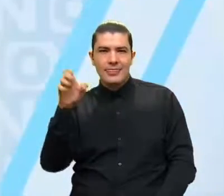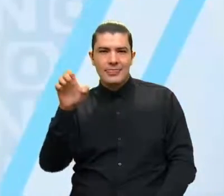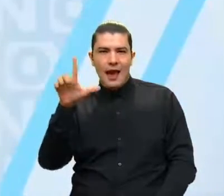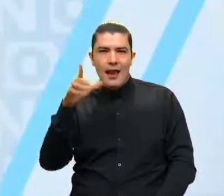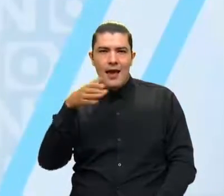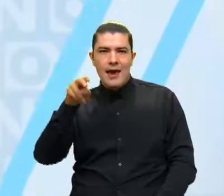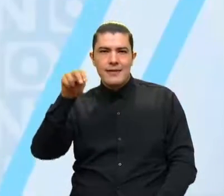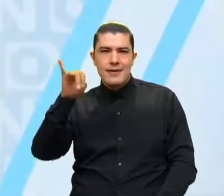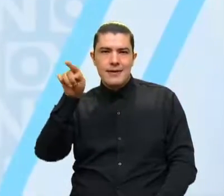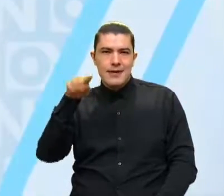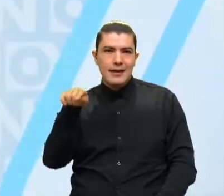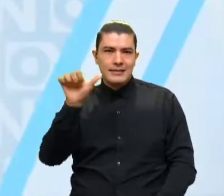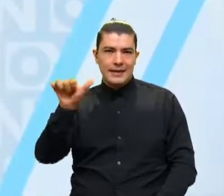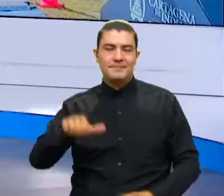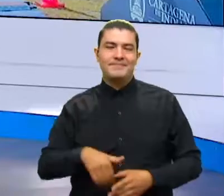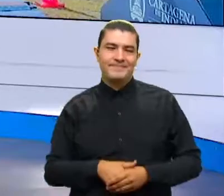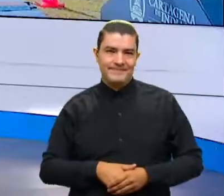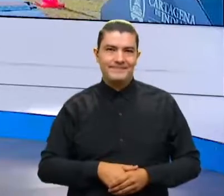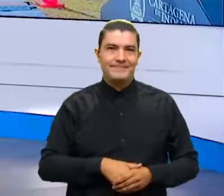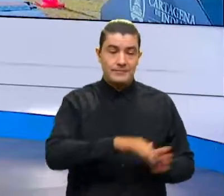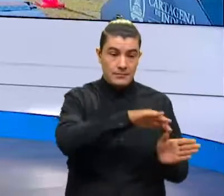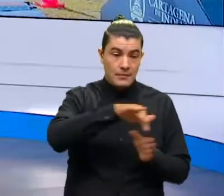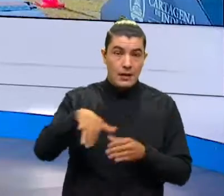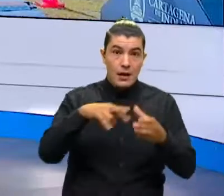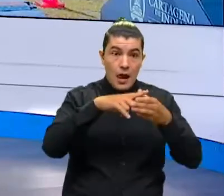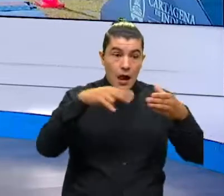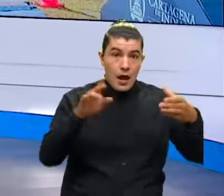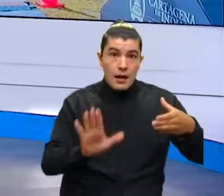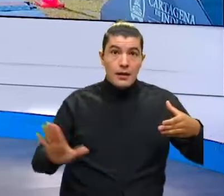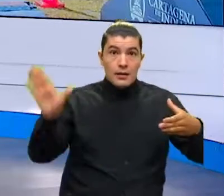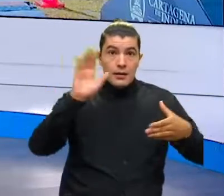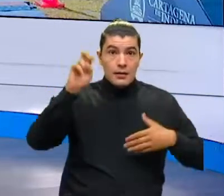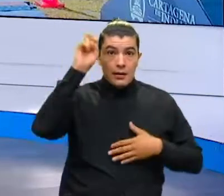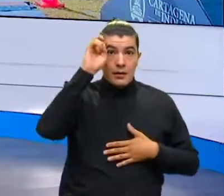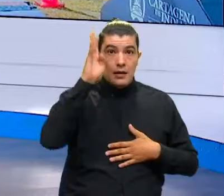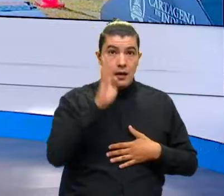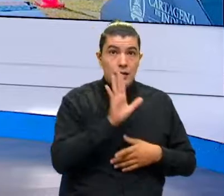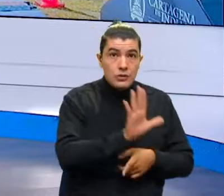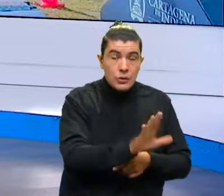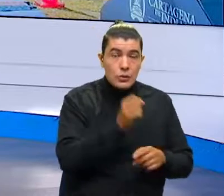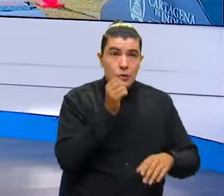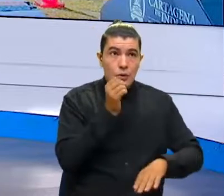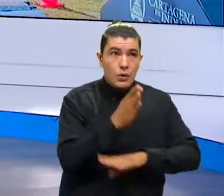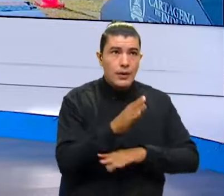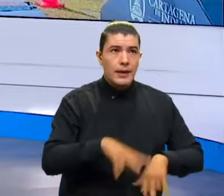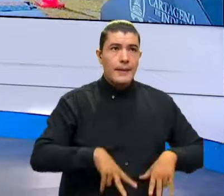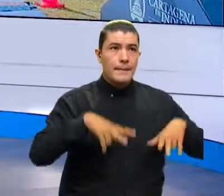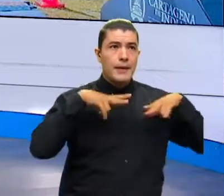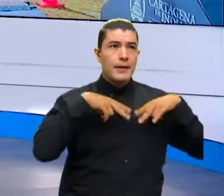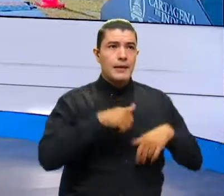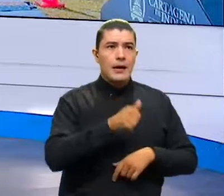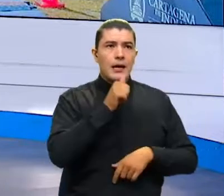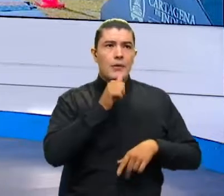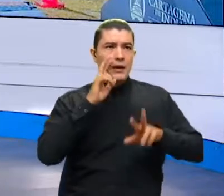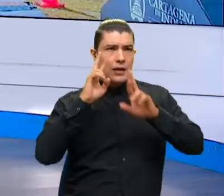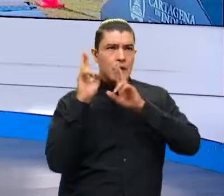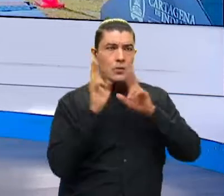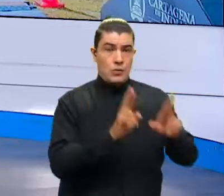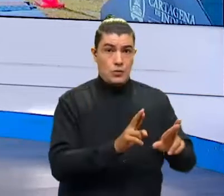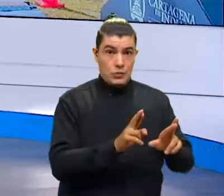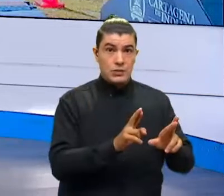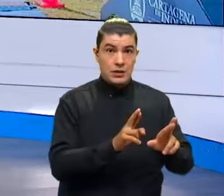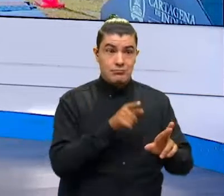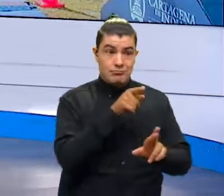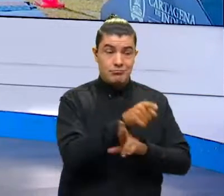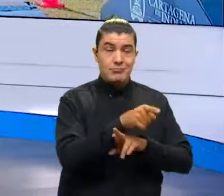Y seguimos hablando de natación, pero de la natación norte santandereana, y es que allí los nadadores del Club Vida en el Agua se destacaron en el Ocean Man